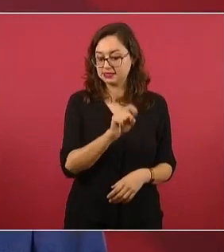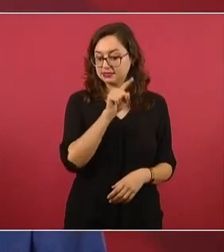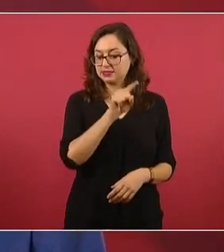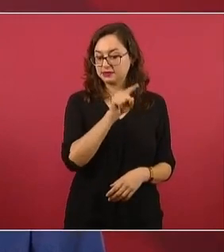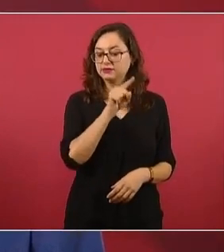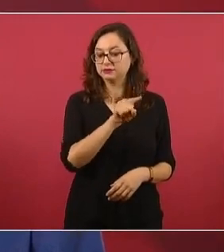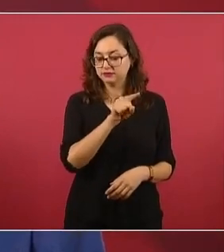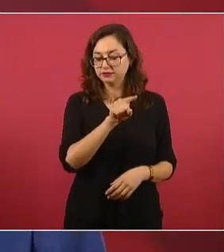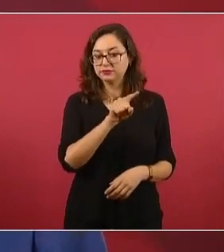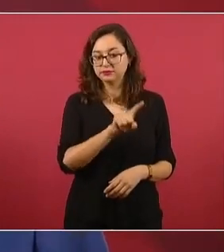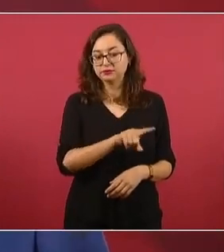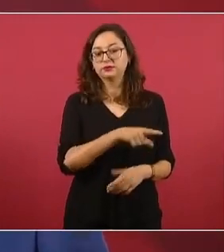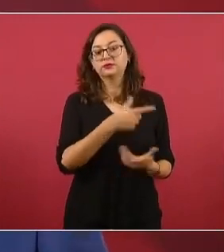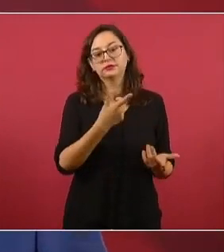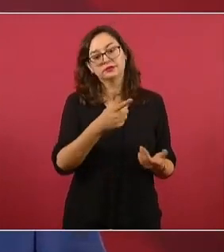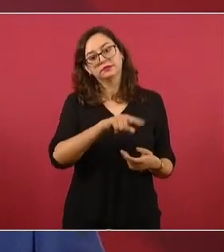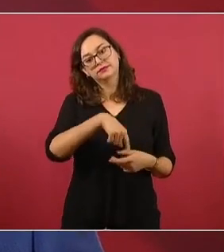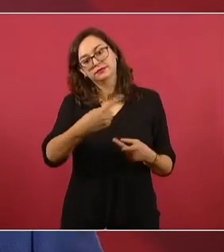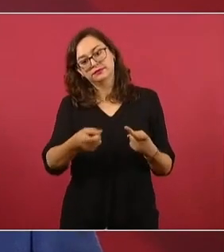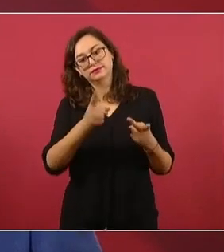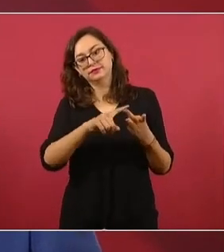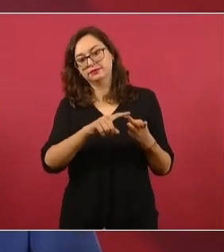el presidente, y Camacho,